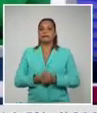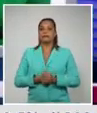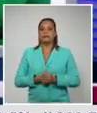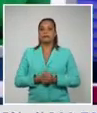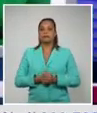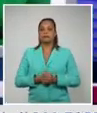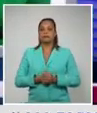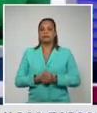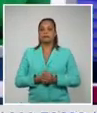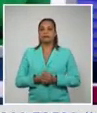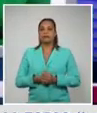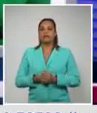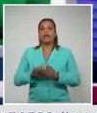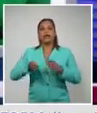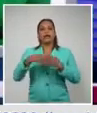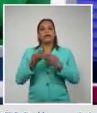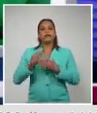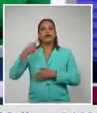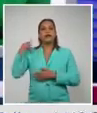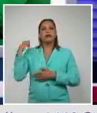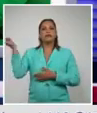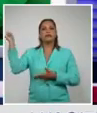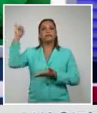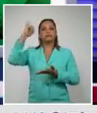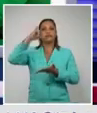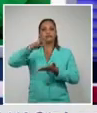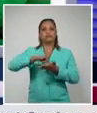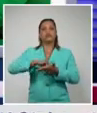Importados en el día de ayer, 10 casos.